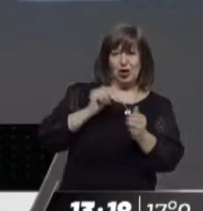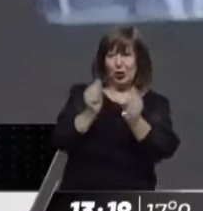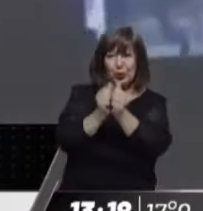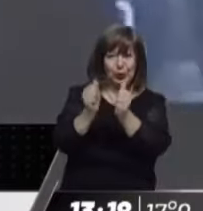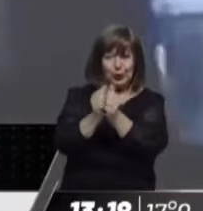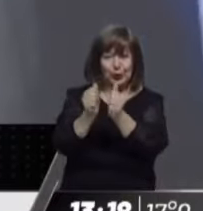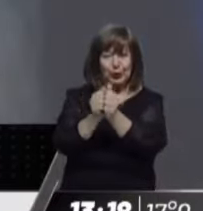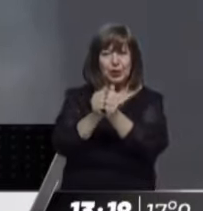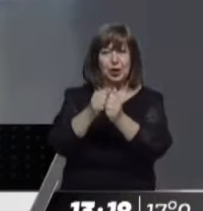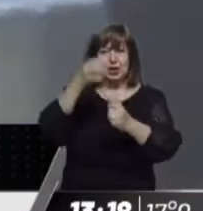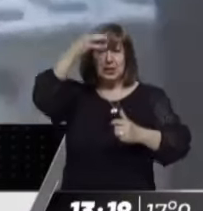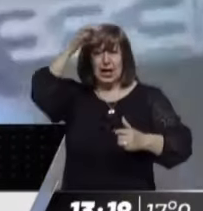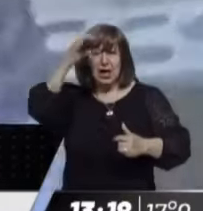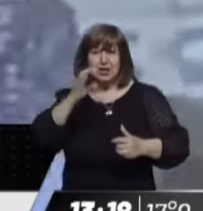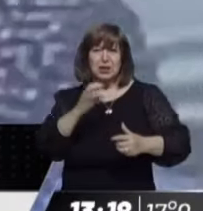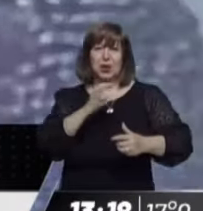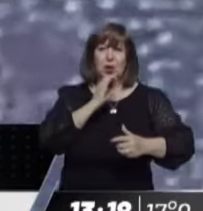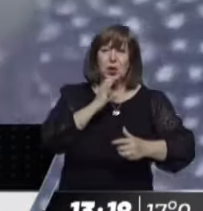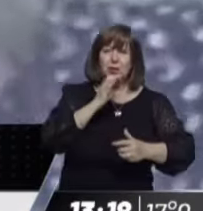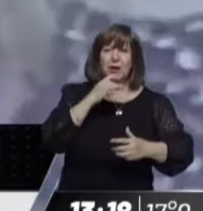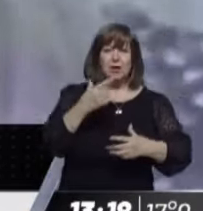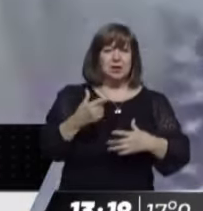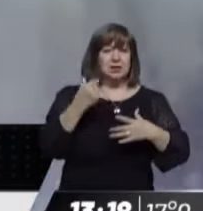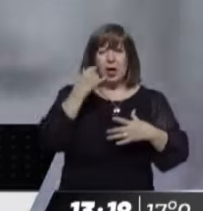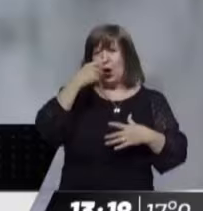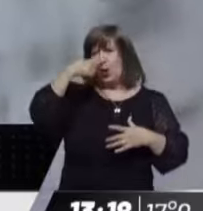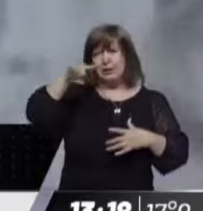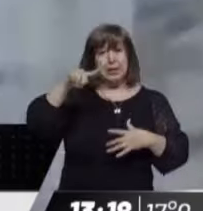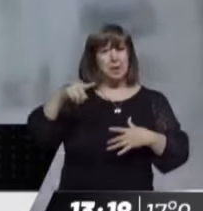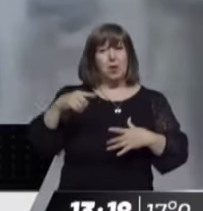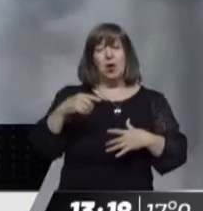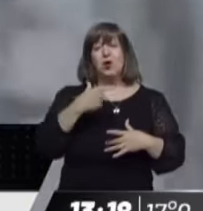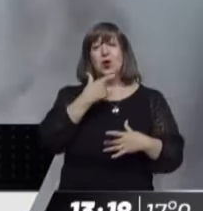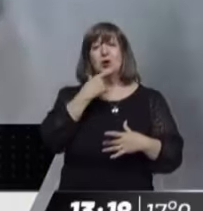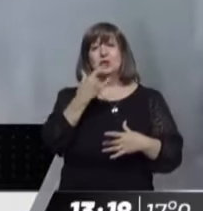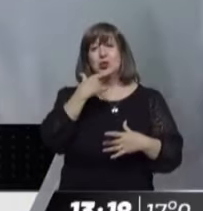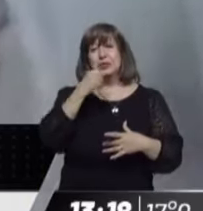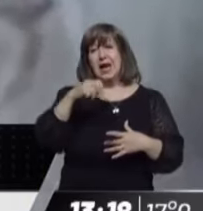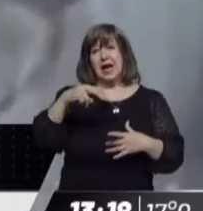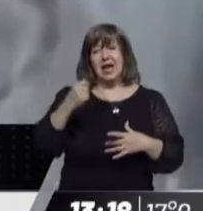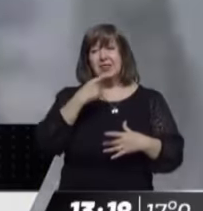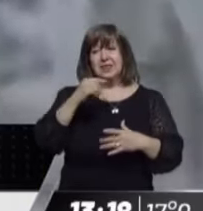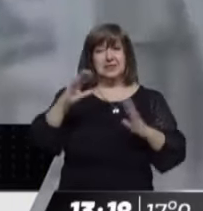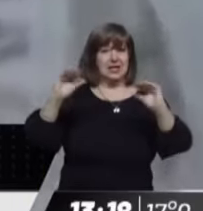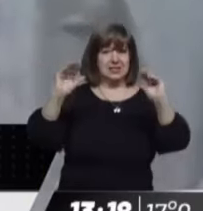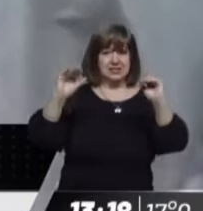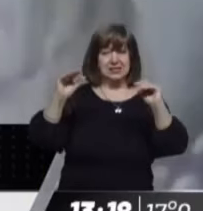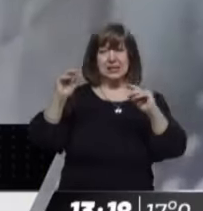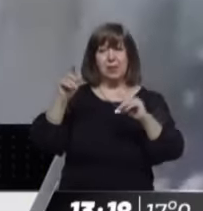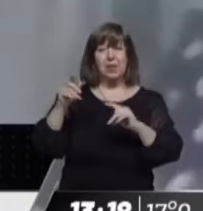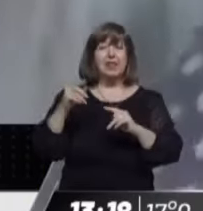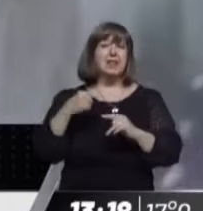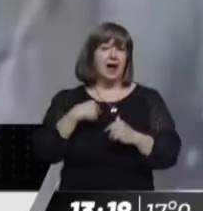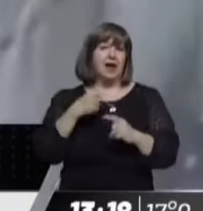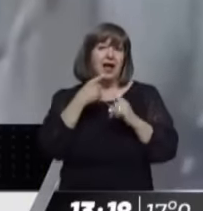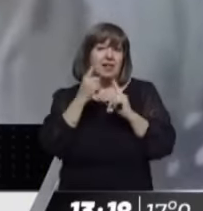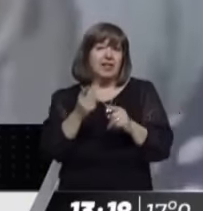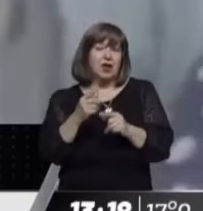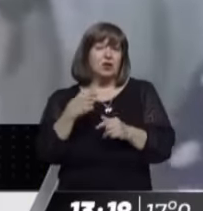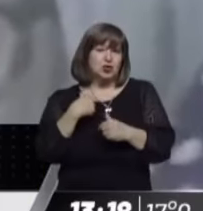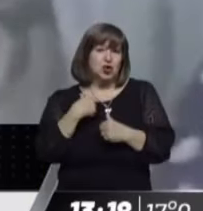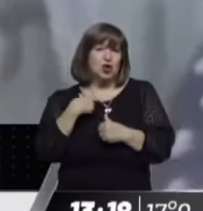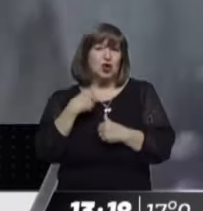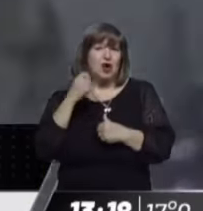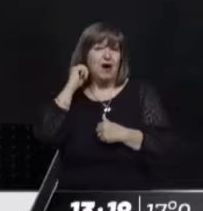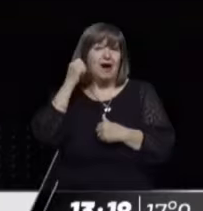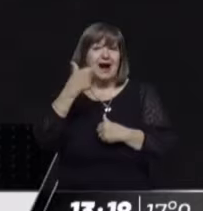Y en esa oportunidad era el último programa de Susana, el último del ciclo de ese año. Y Gasalla,